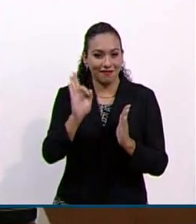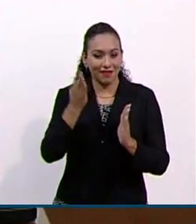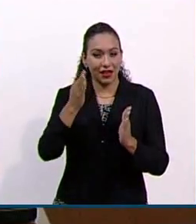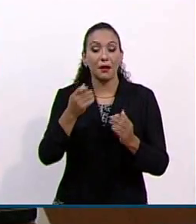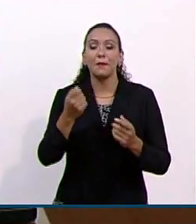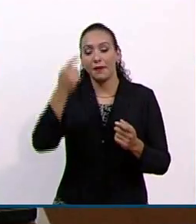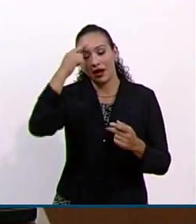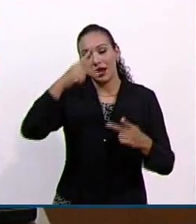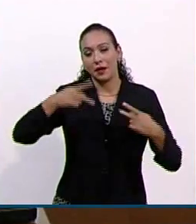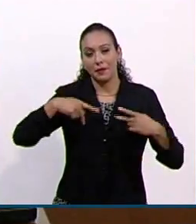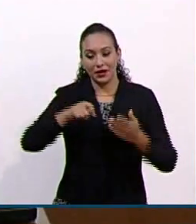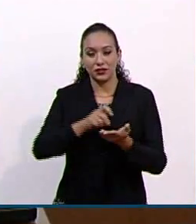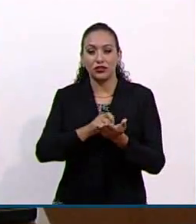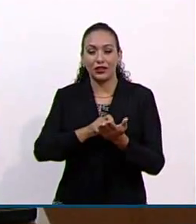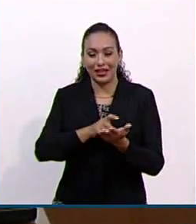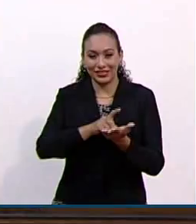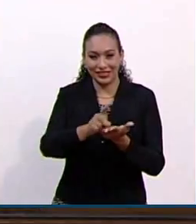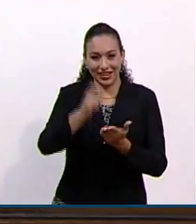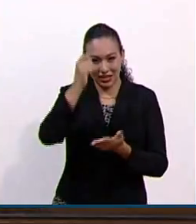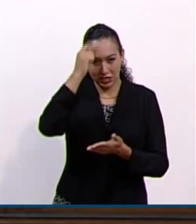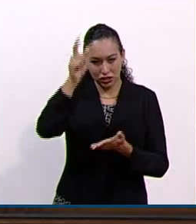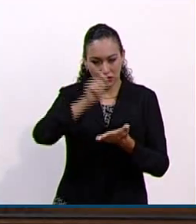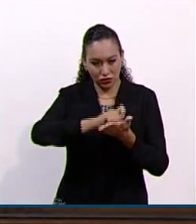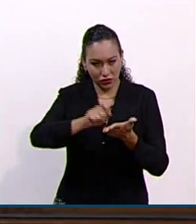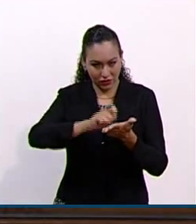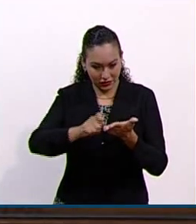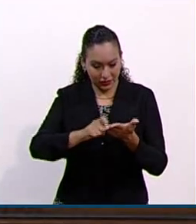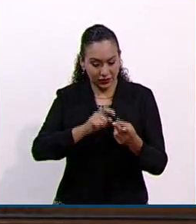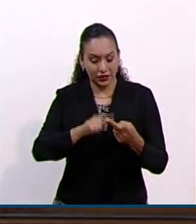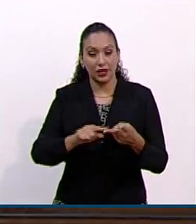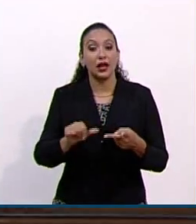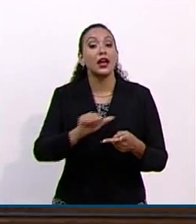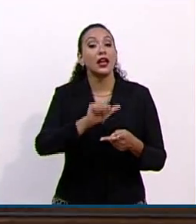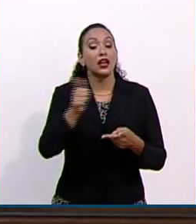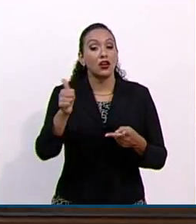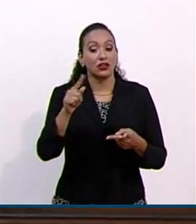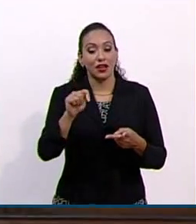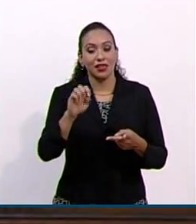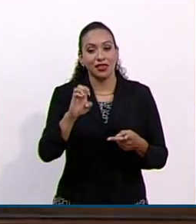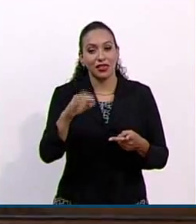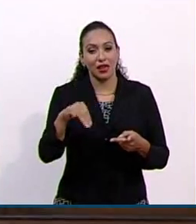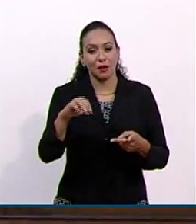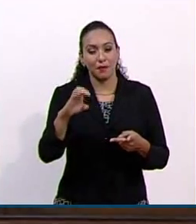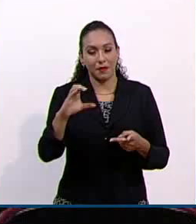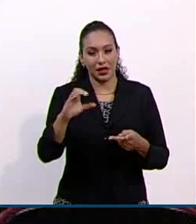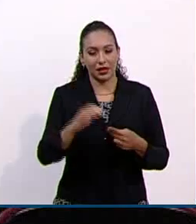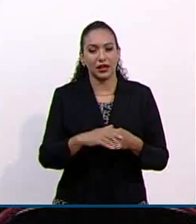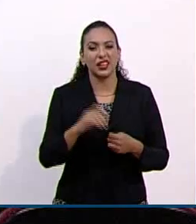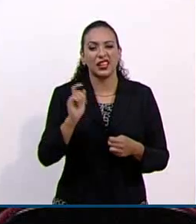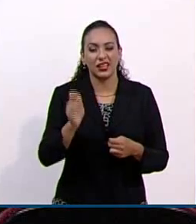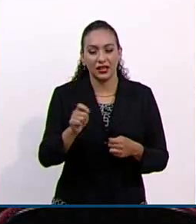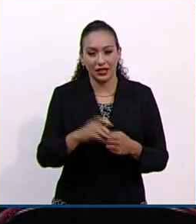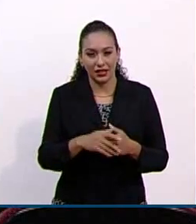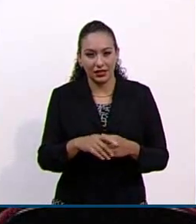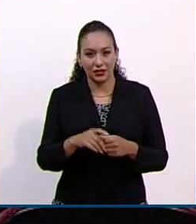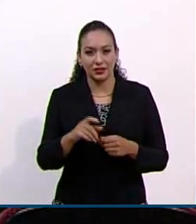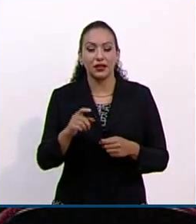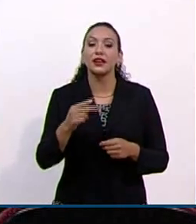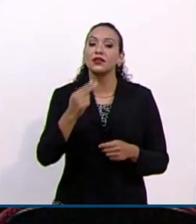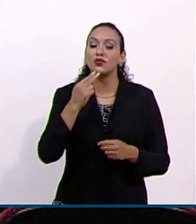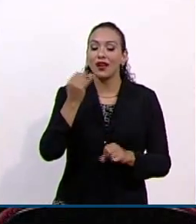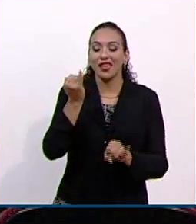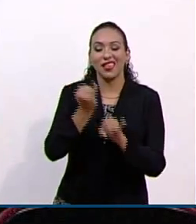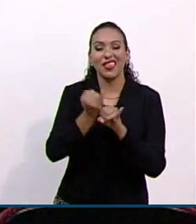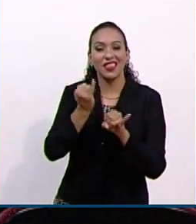Autor y del Código Penal Federal, reformadas con motivo de la implementación del TEMEC en el tema públicamente conocido como de candados